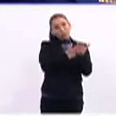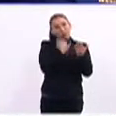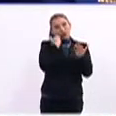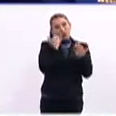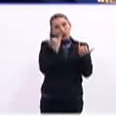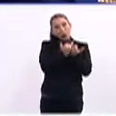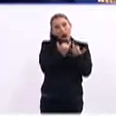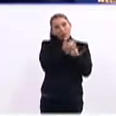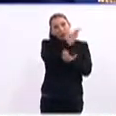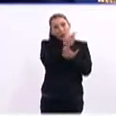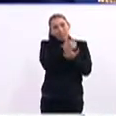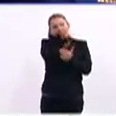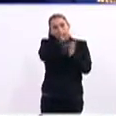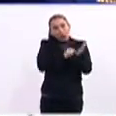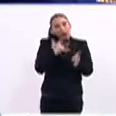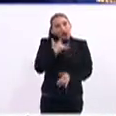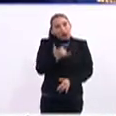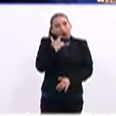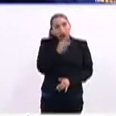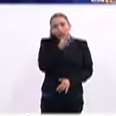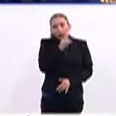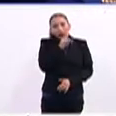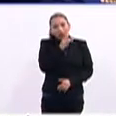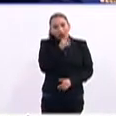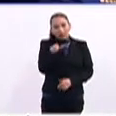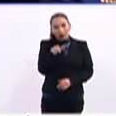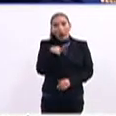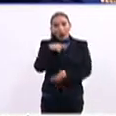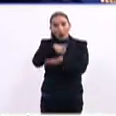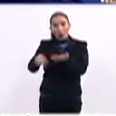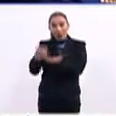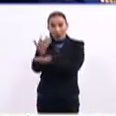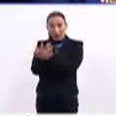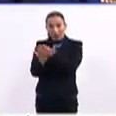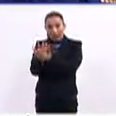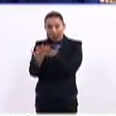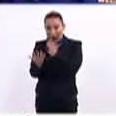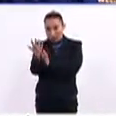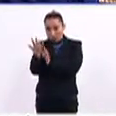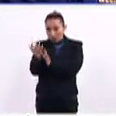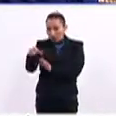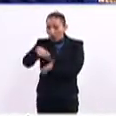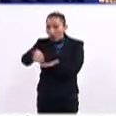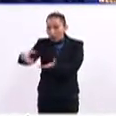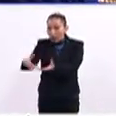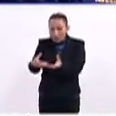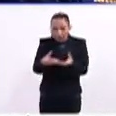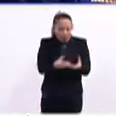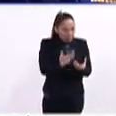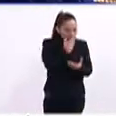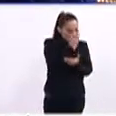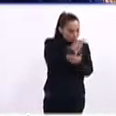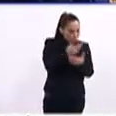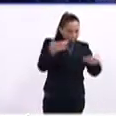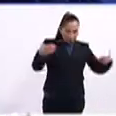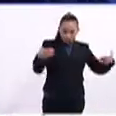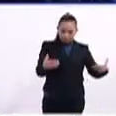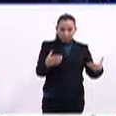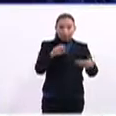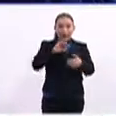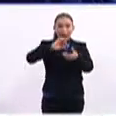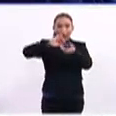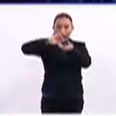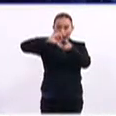que yo había intentado dibujar 6 meses. Y lo que hice fue comprar esa mano. Llegué a la pintura, agarré un pedazo de